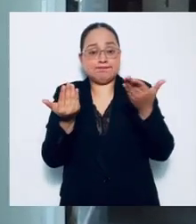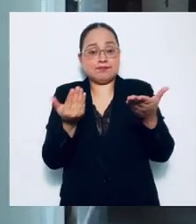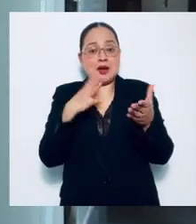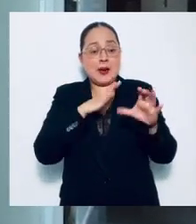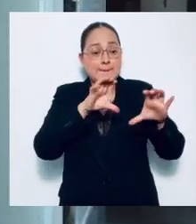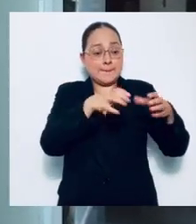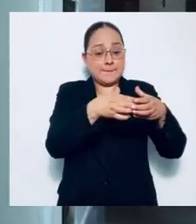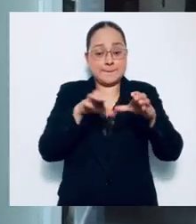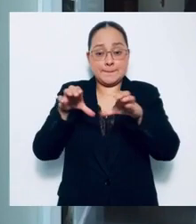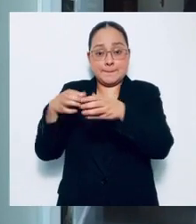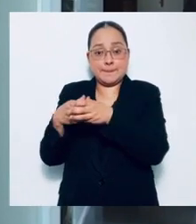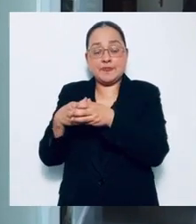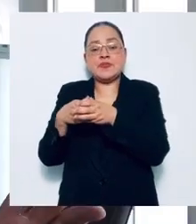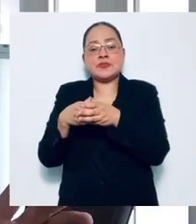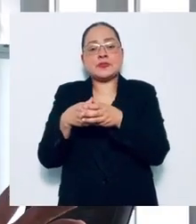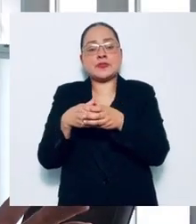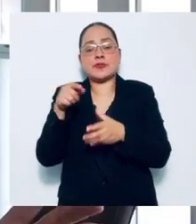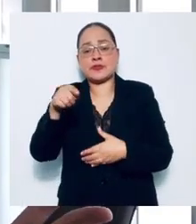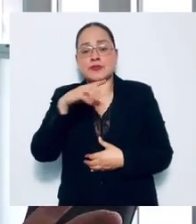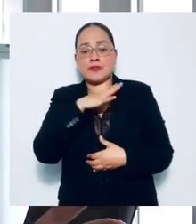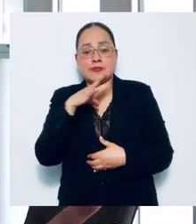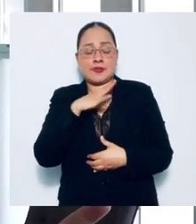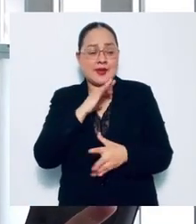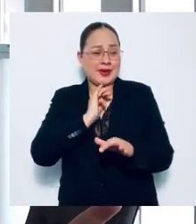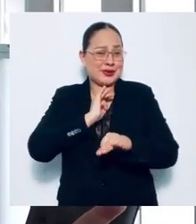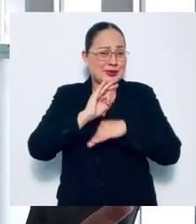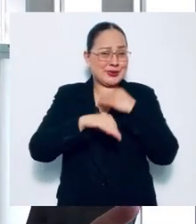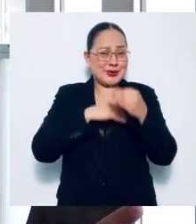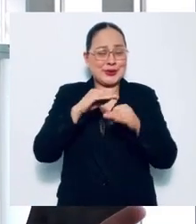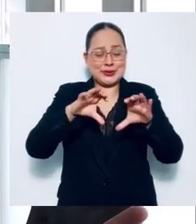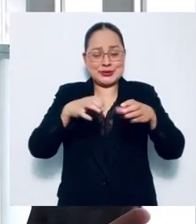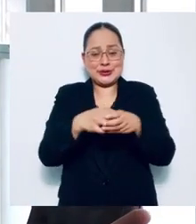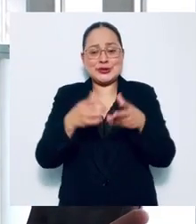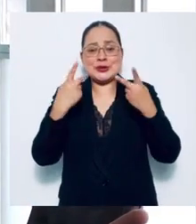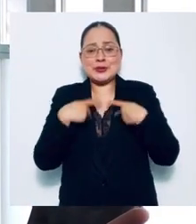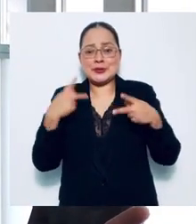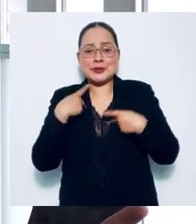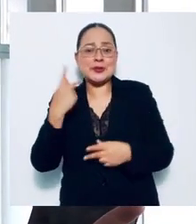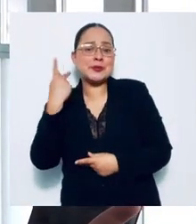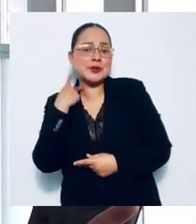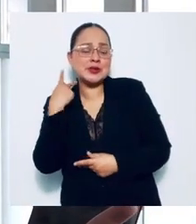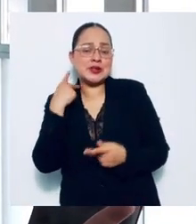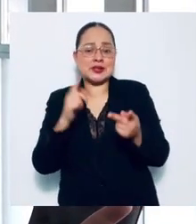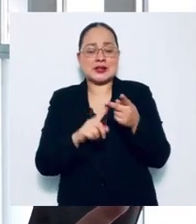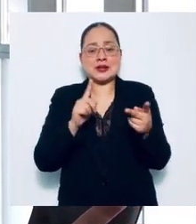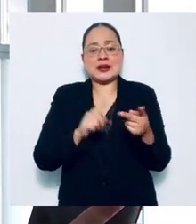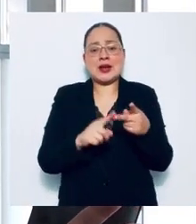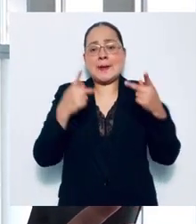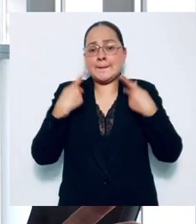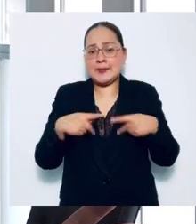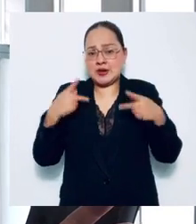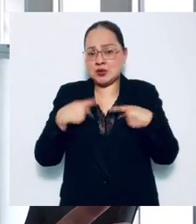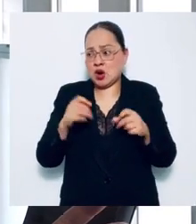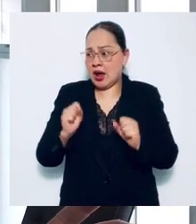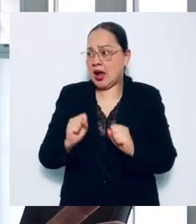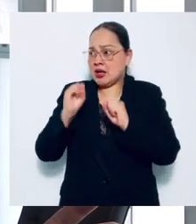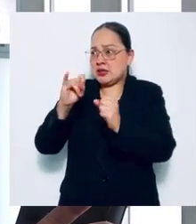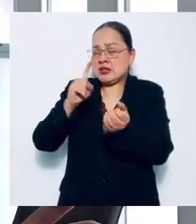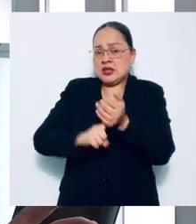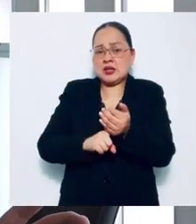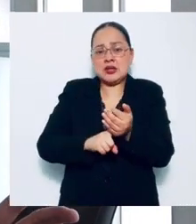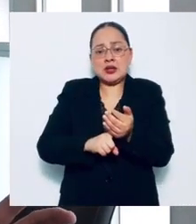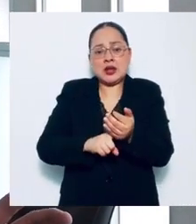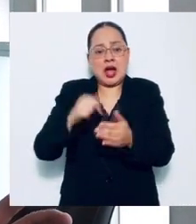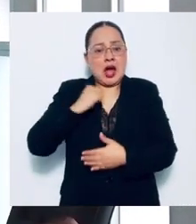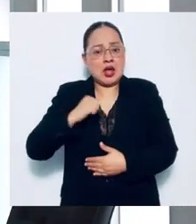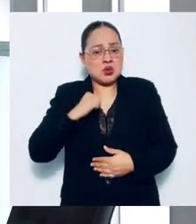se agrupan, por un lado, todos los políticos y políticas tradicionales del